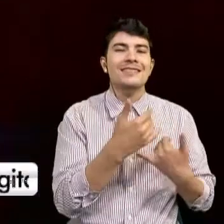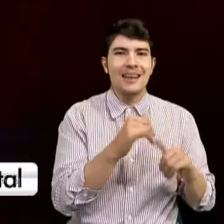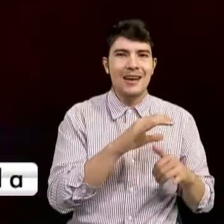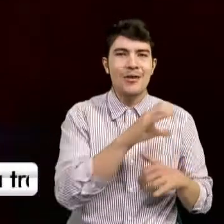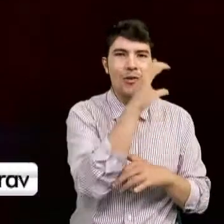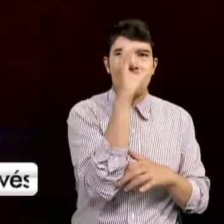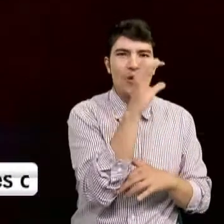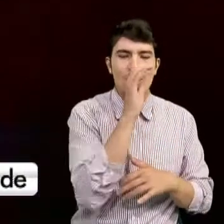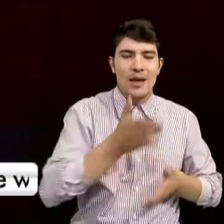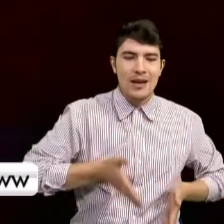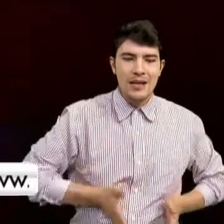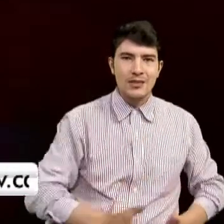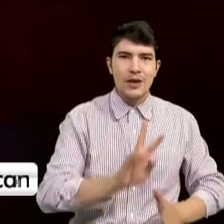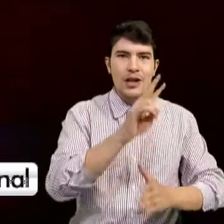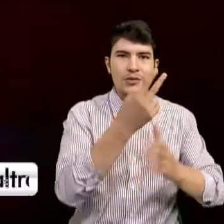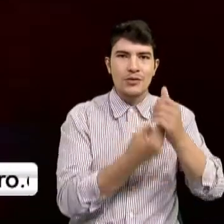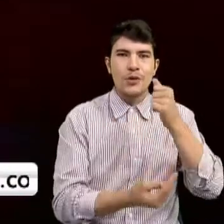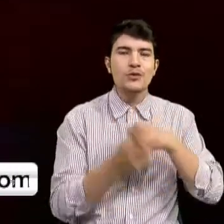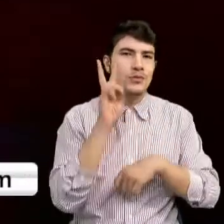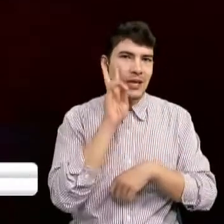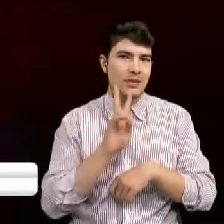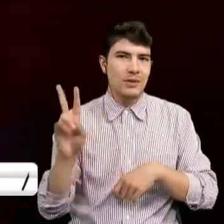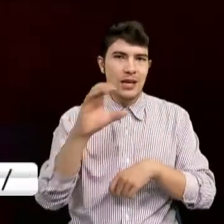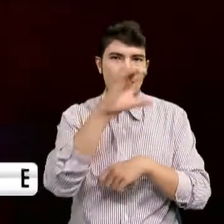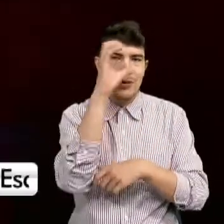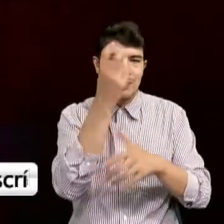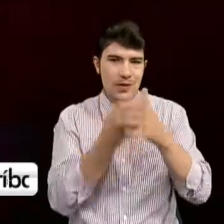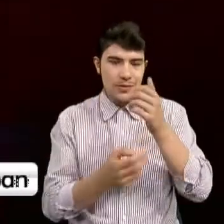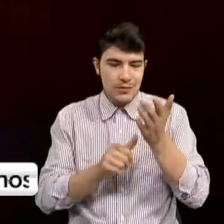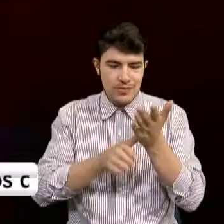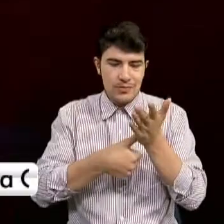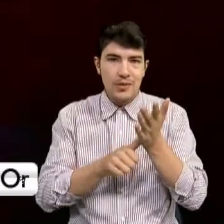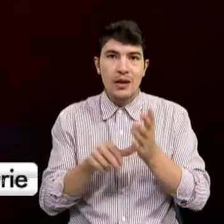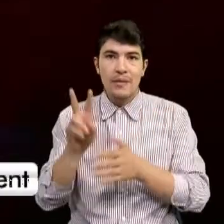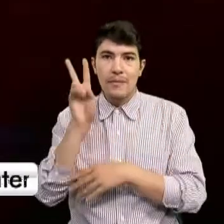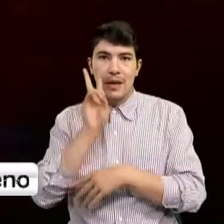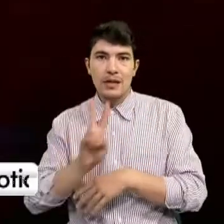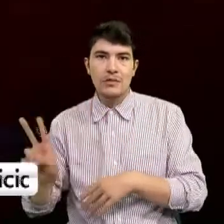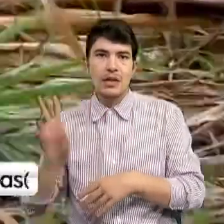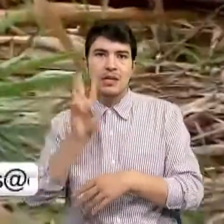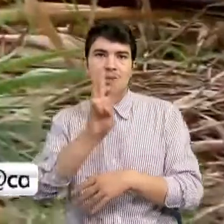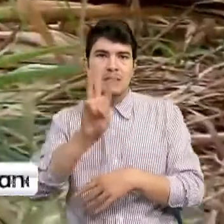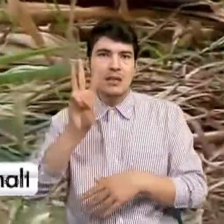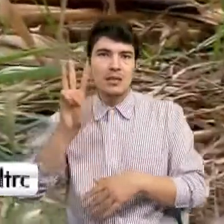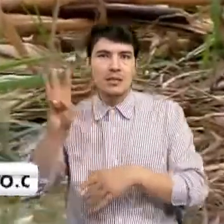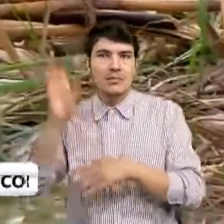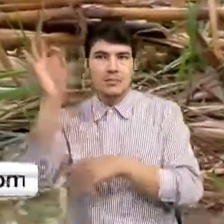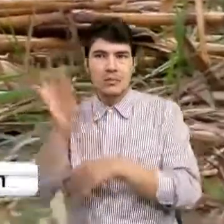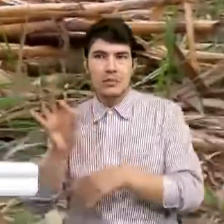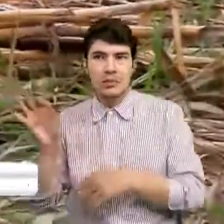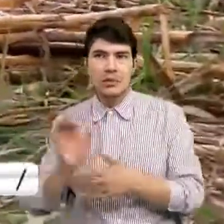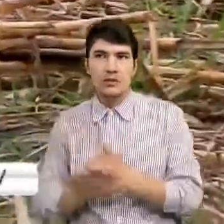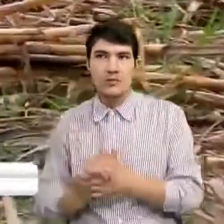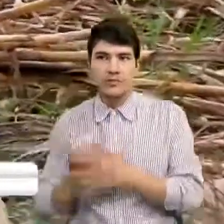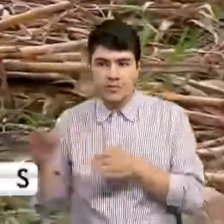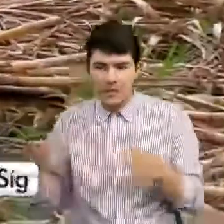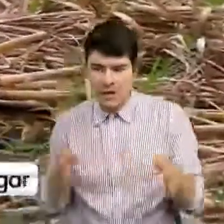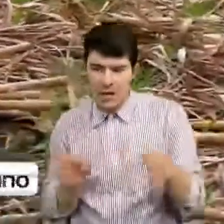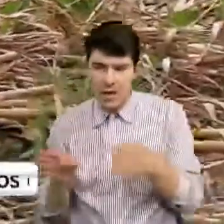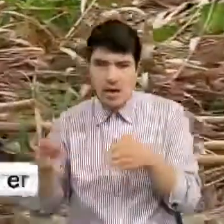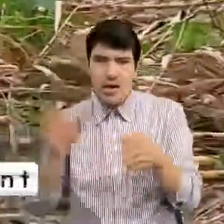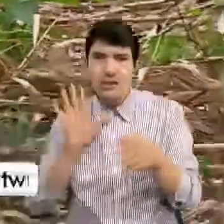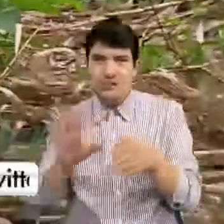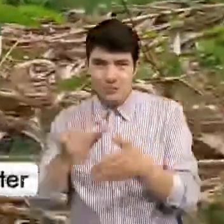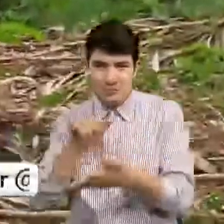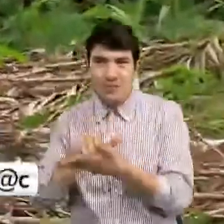colombianos de nacionalidad o colombo-venezolanos. Y venezolanos tenemos un 33%. Por trochas o pases ilegales